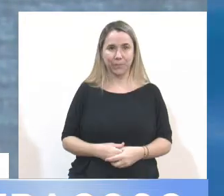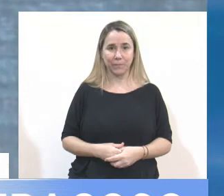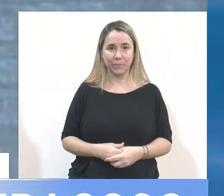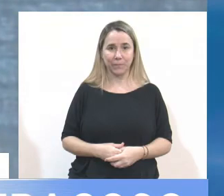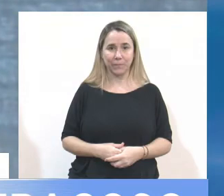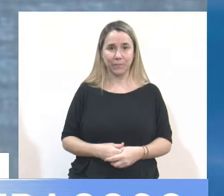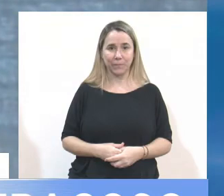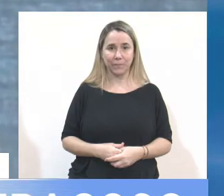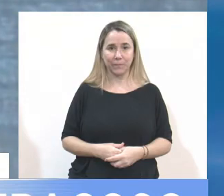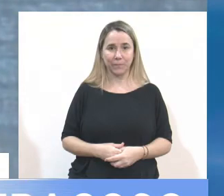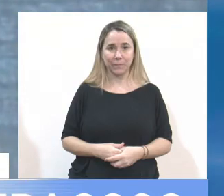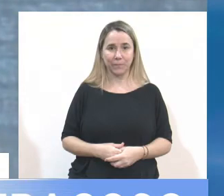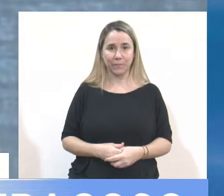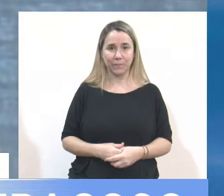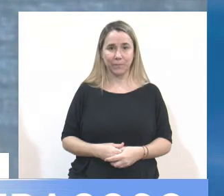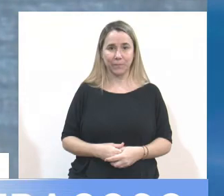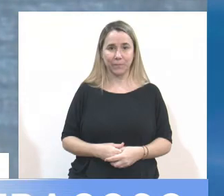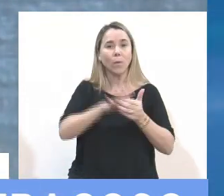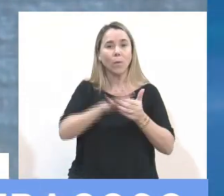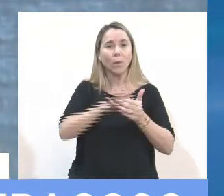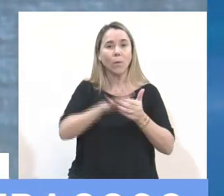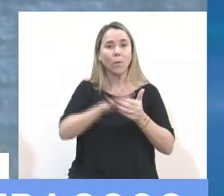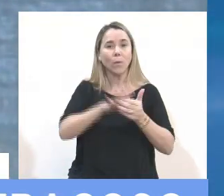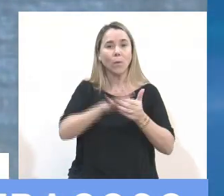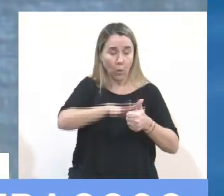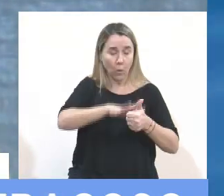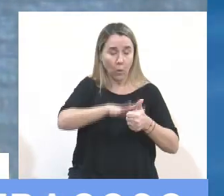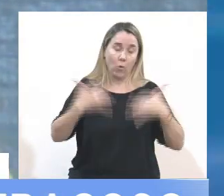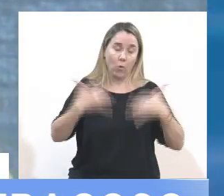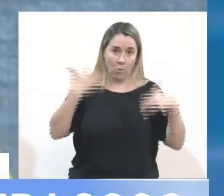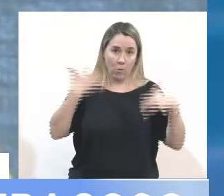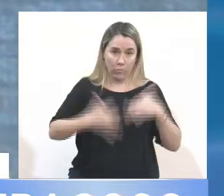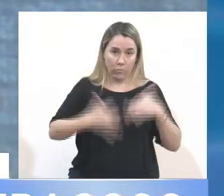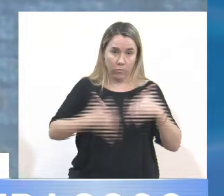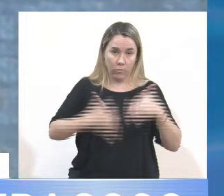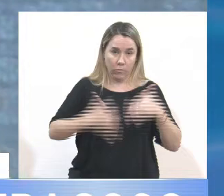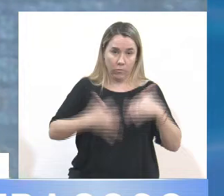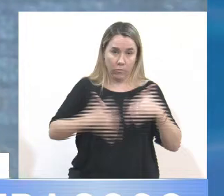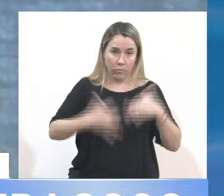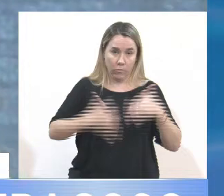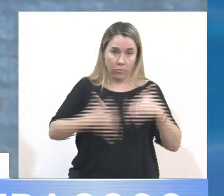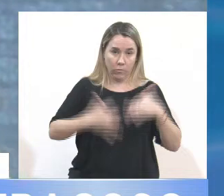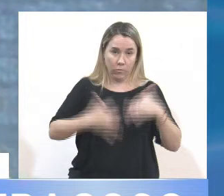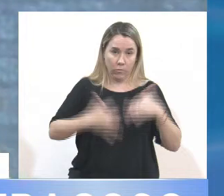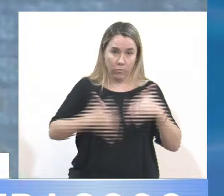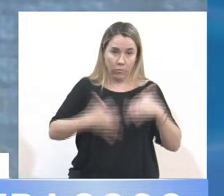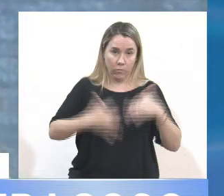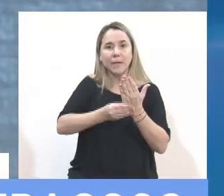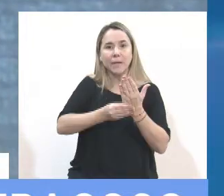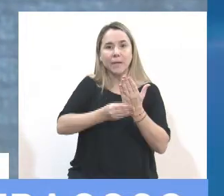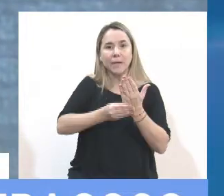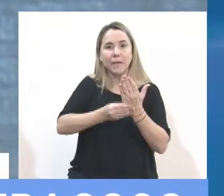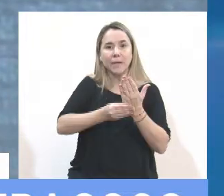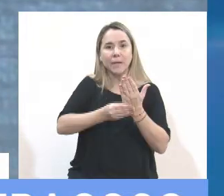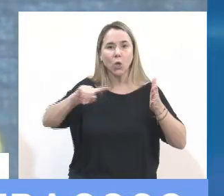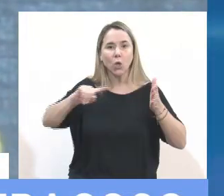Las cifras sobre el grooming son verdaderamente alarmantes. Según nos informa el Ministerio Público Tutelar